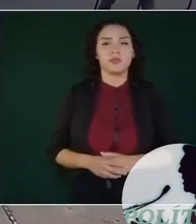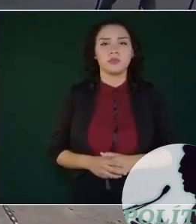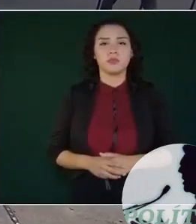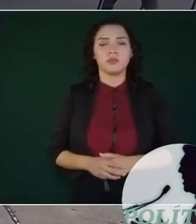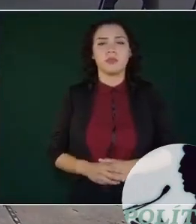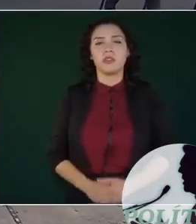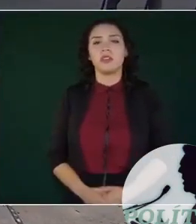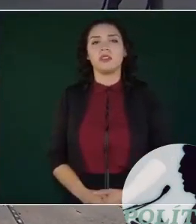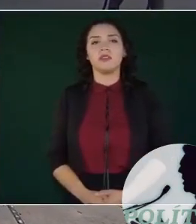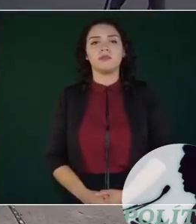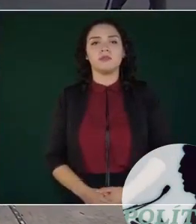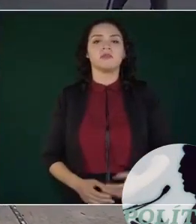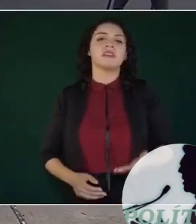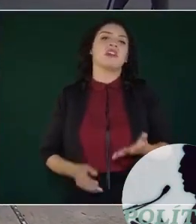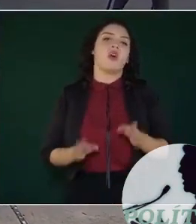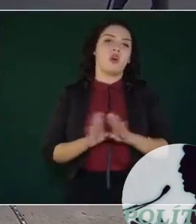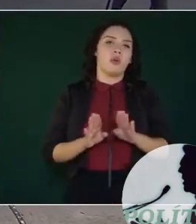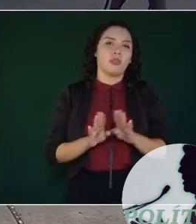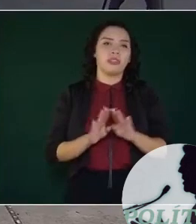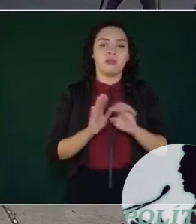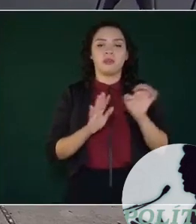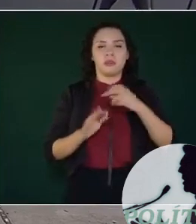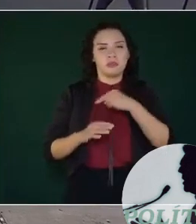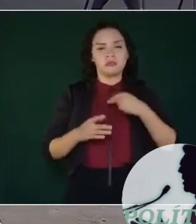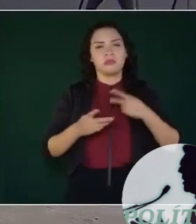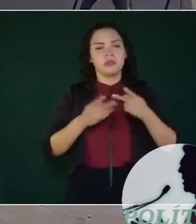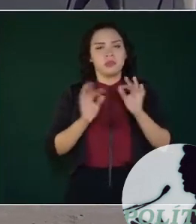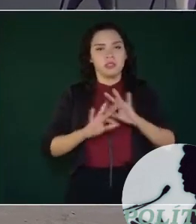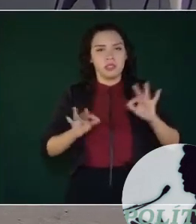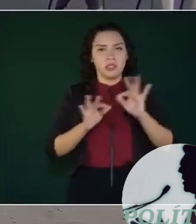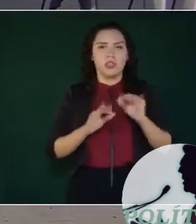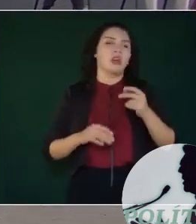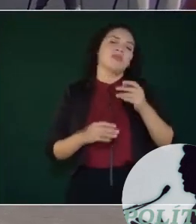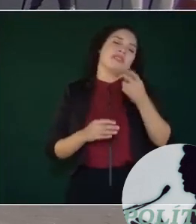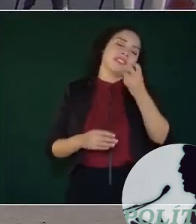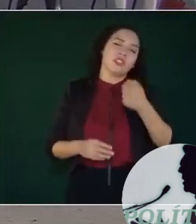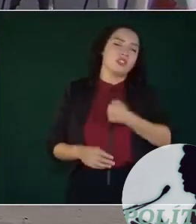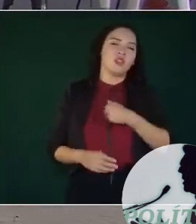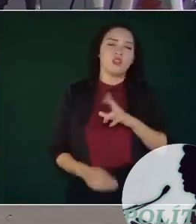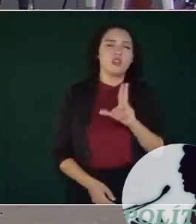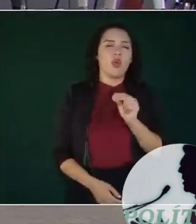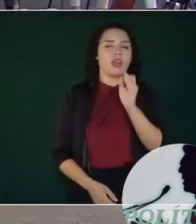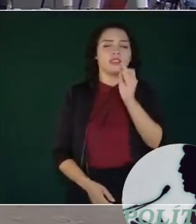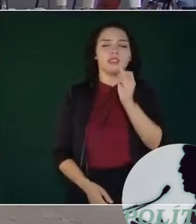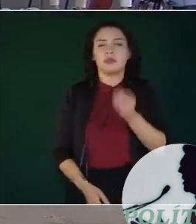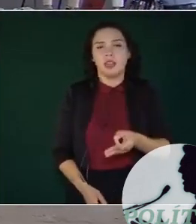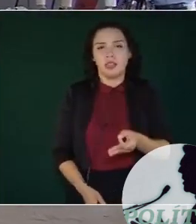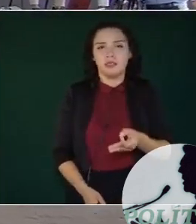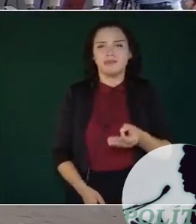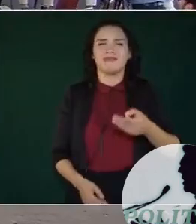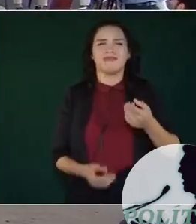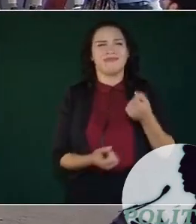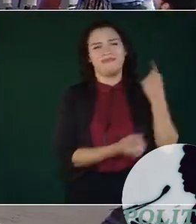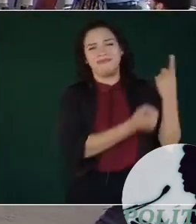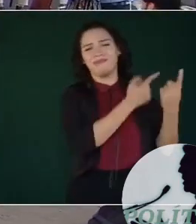en la práctica. Por eso no acepto lo que sostienen